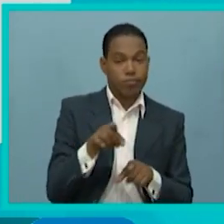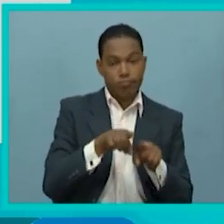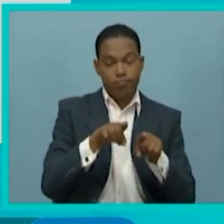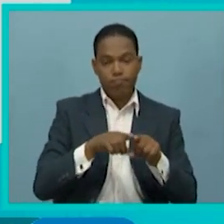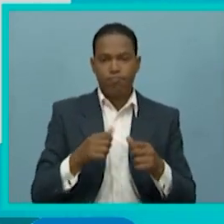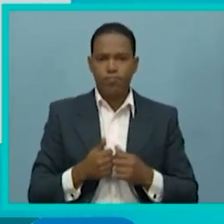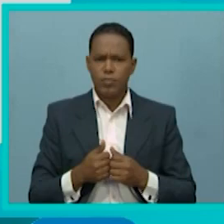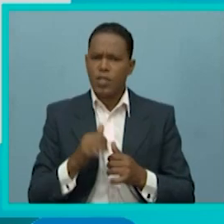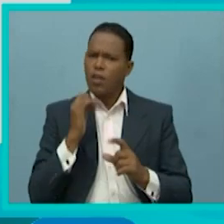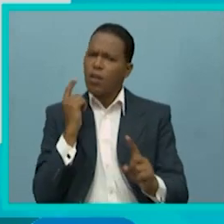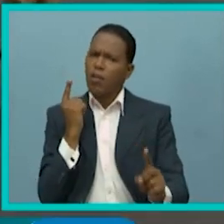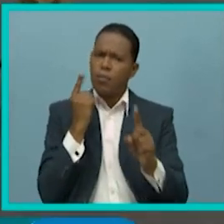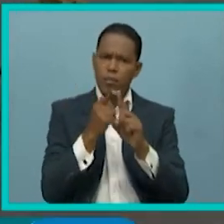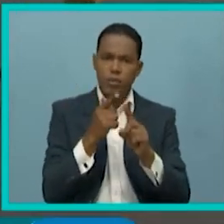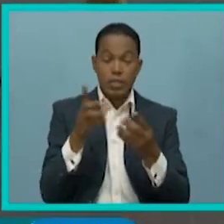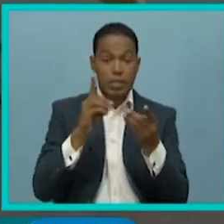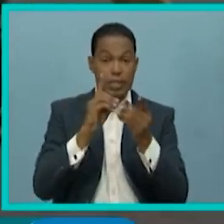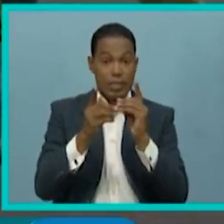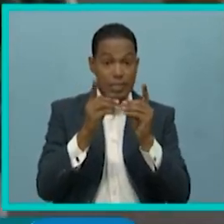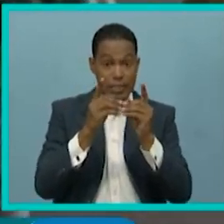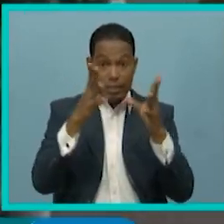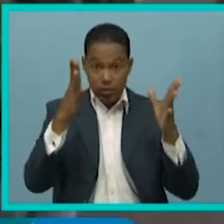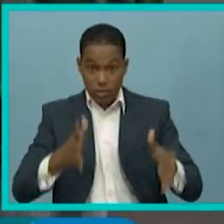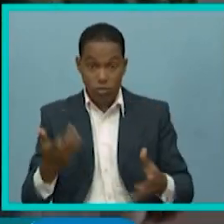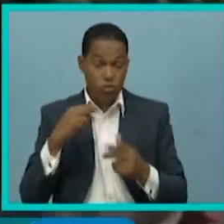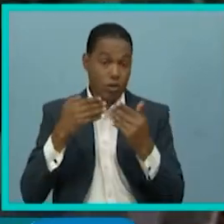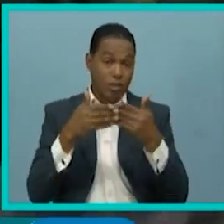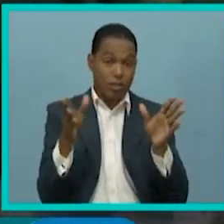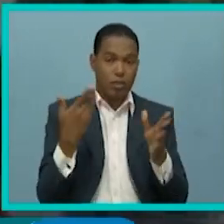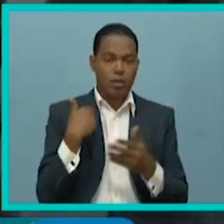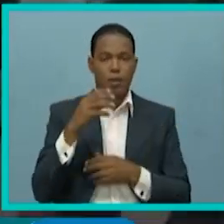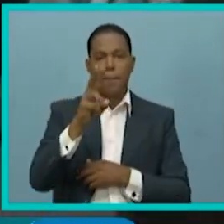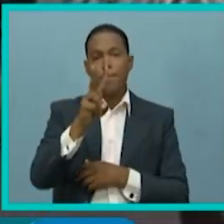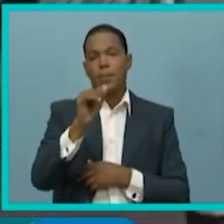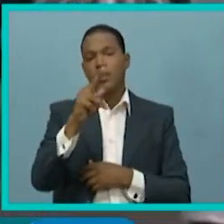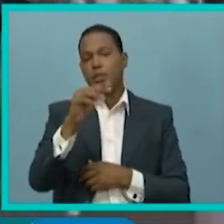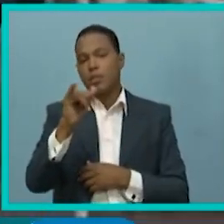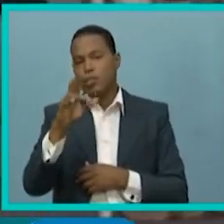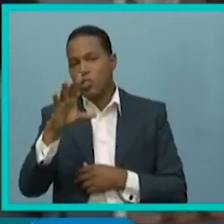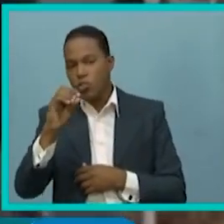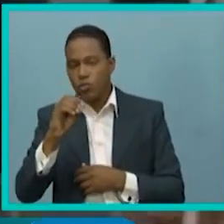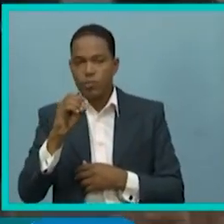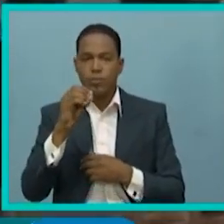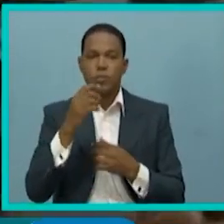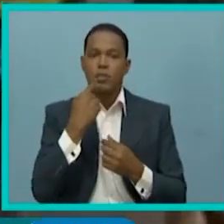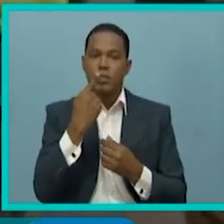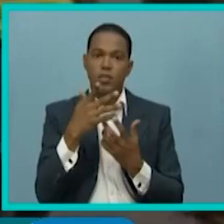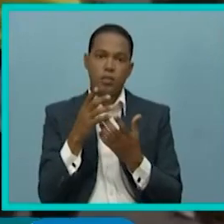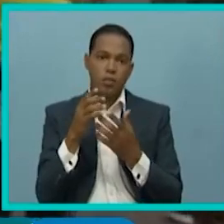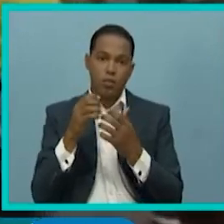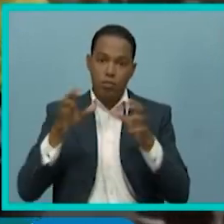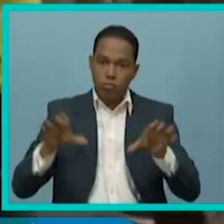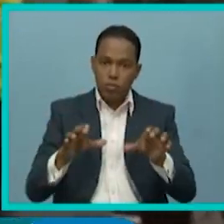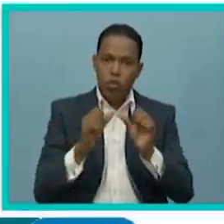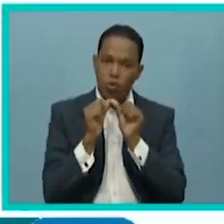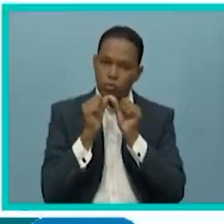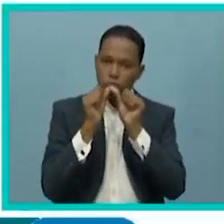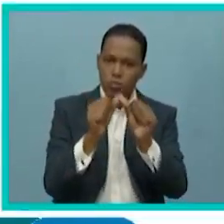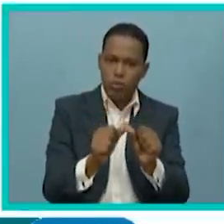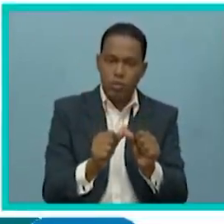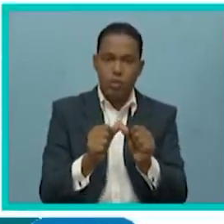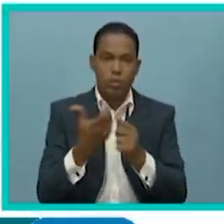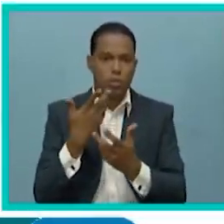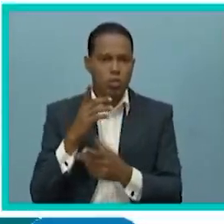En tal sentido, el director general de Migración, Venancio Alcántara, indicó que las acciones van a continuar realizándose